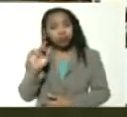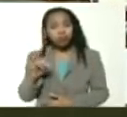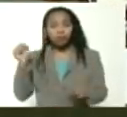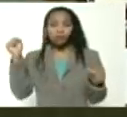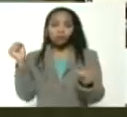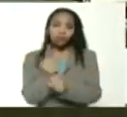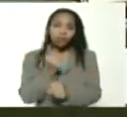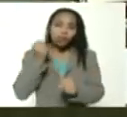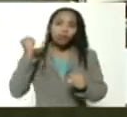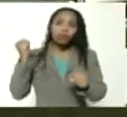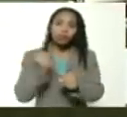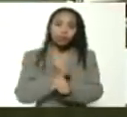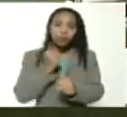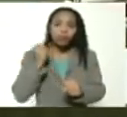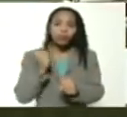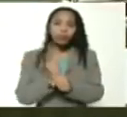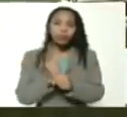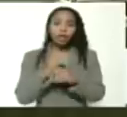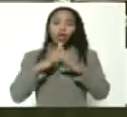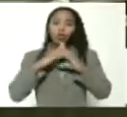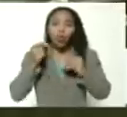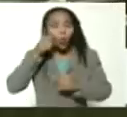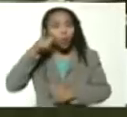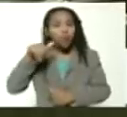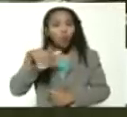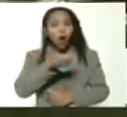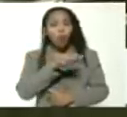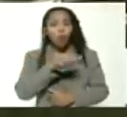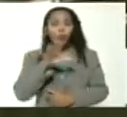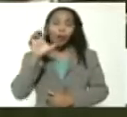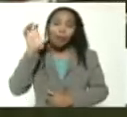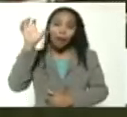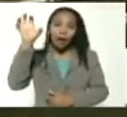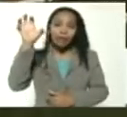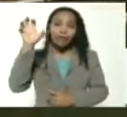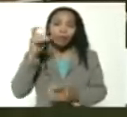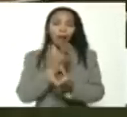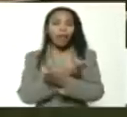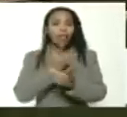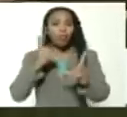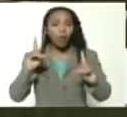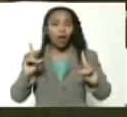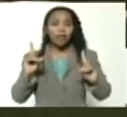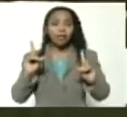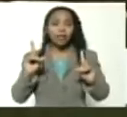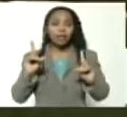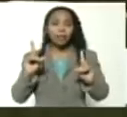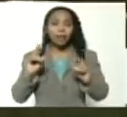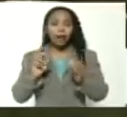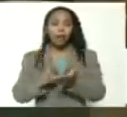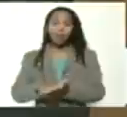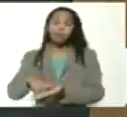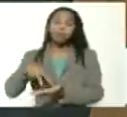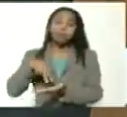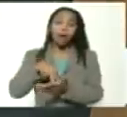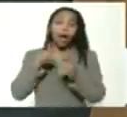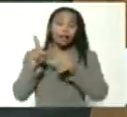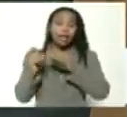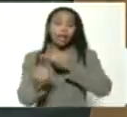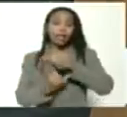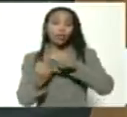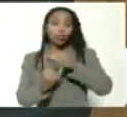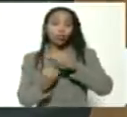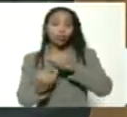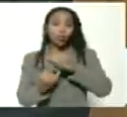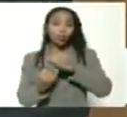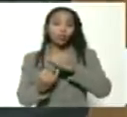trabajar para todo nuestro pueblo, para la nación, para la democracia, para levantar esta institución,